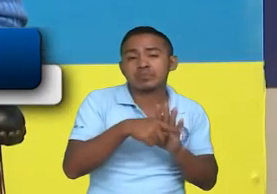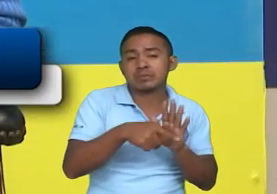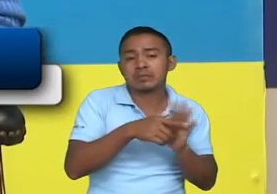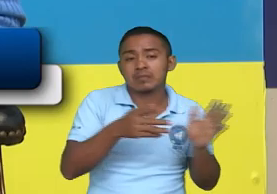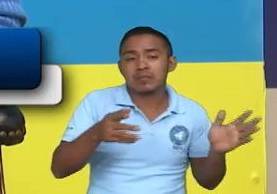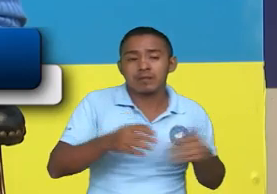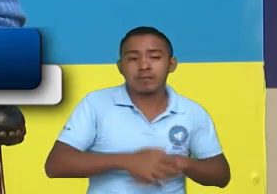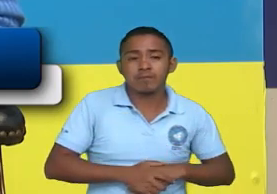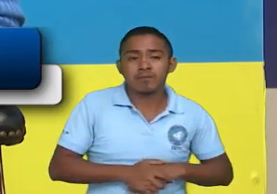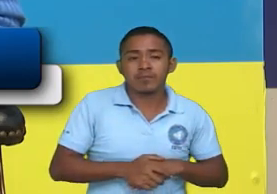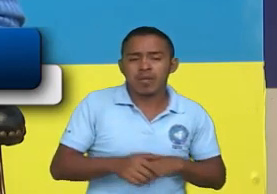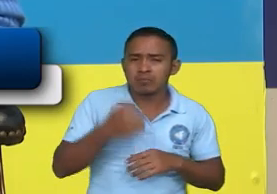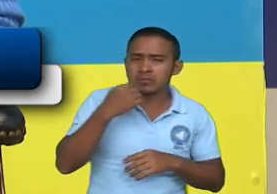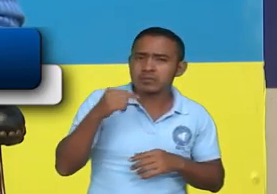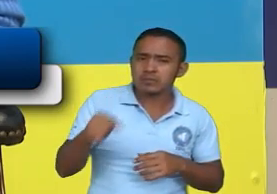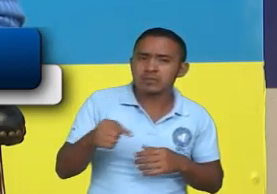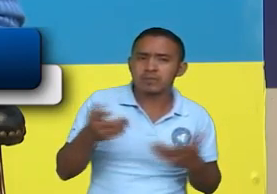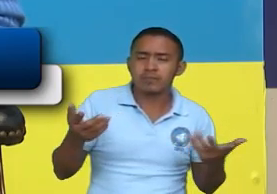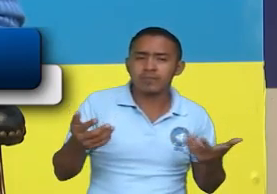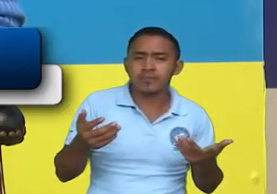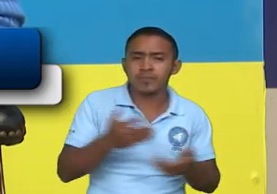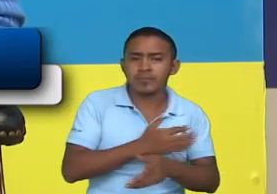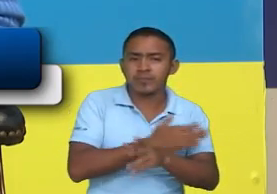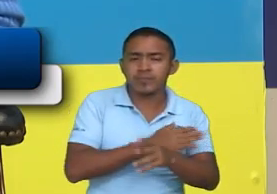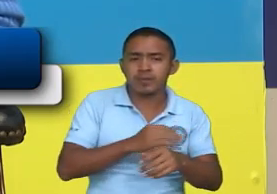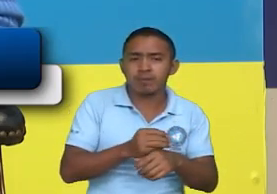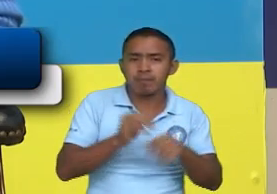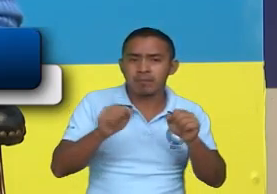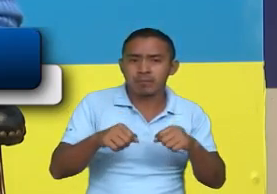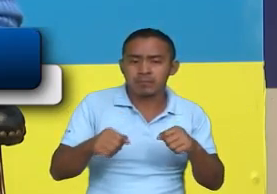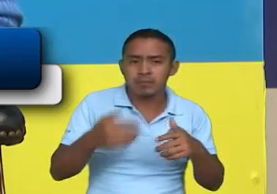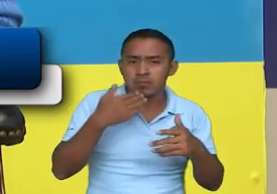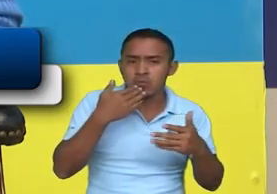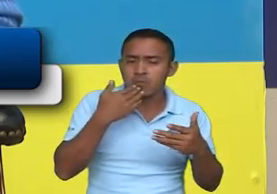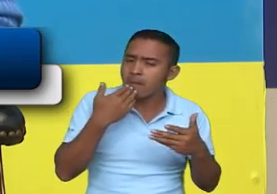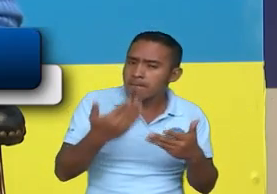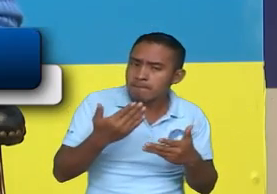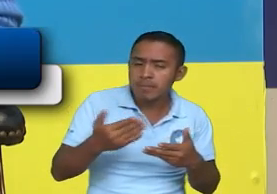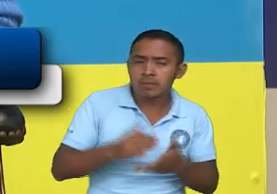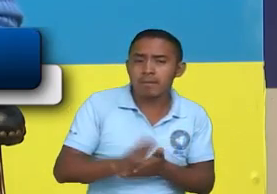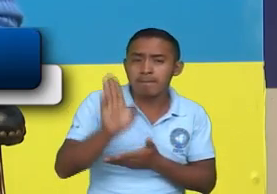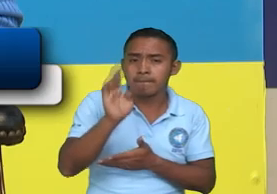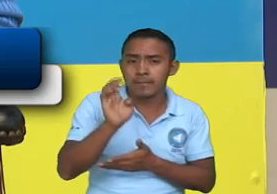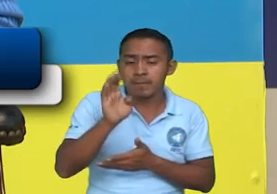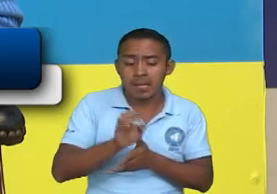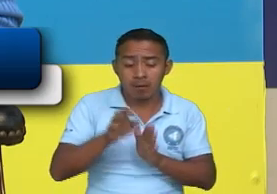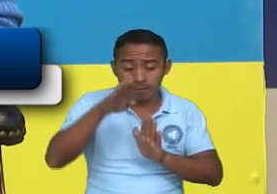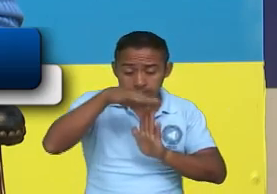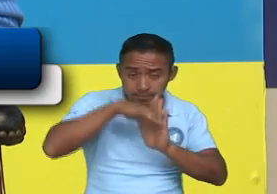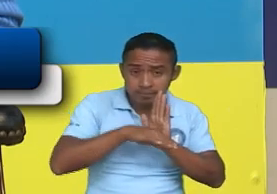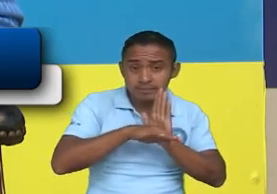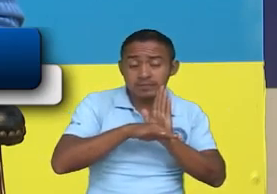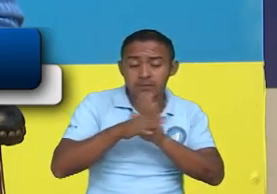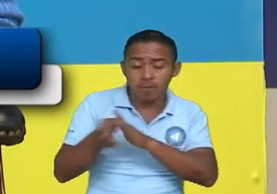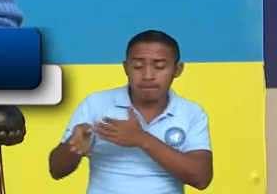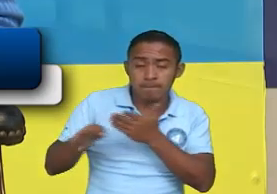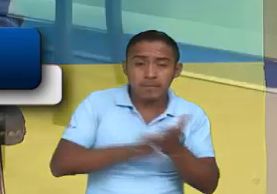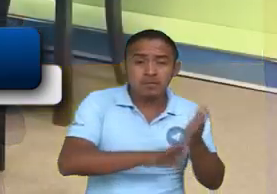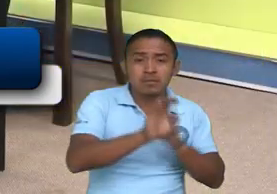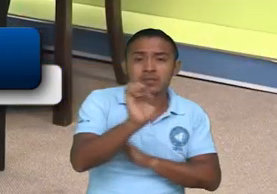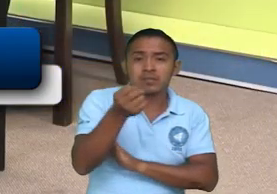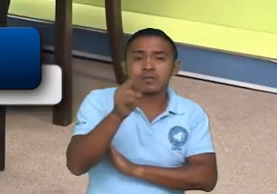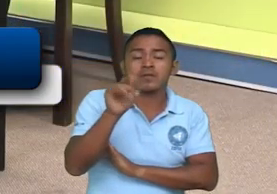más el riesgo de desarrollar muerte súbita de lactante que el hijo de una madre que no es fumadora, que no toma licor y que tampoco utiliza